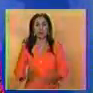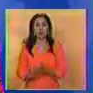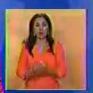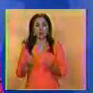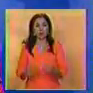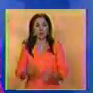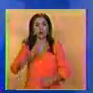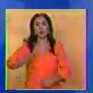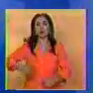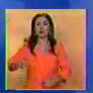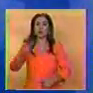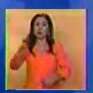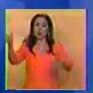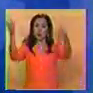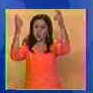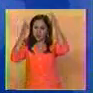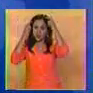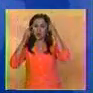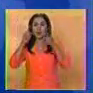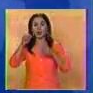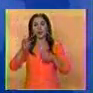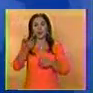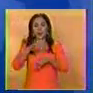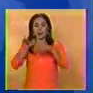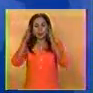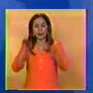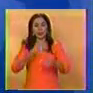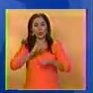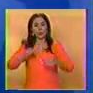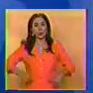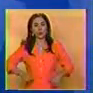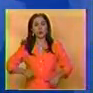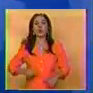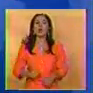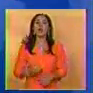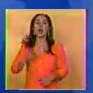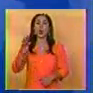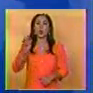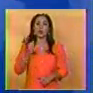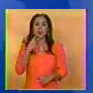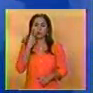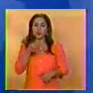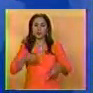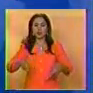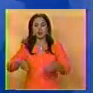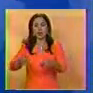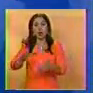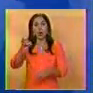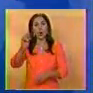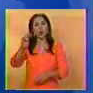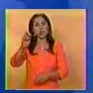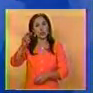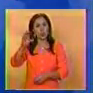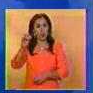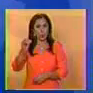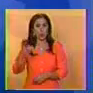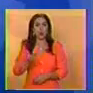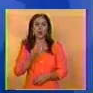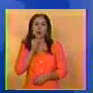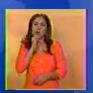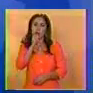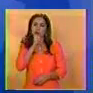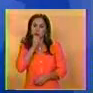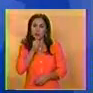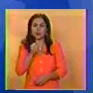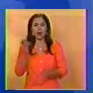Amigos, en este momento el presidente de la República, Hugo Chávez, y el primer ministro de Portugal, José Sócrates, visitan la faja petrolífera del Orinoco y están ofreciendo una